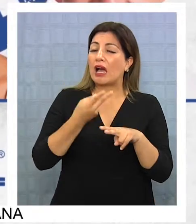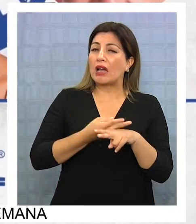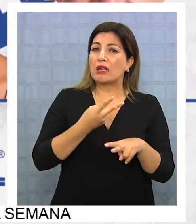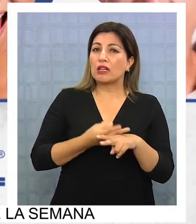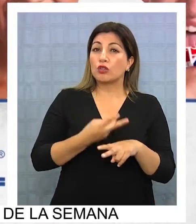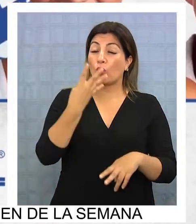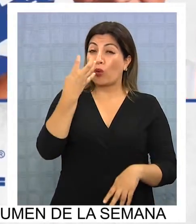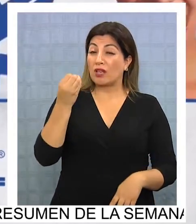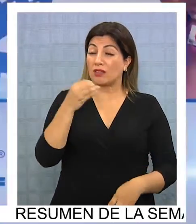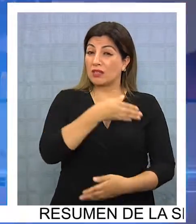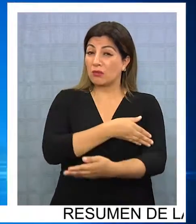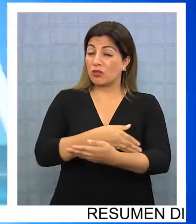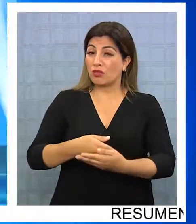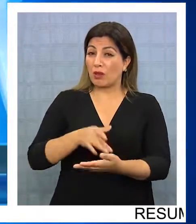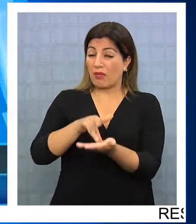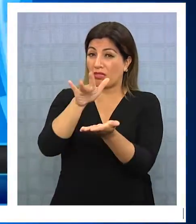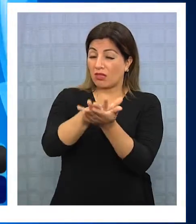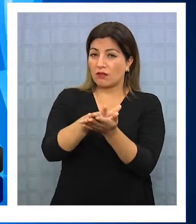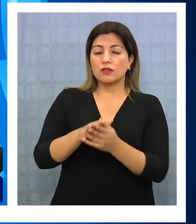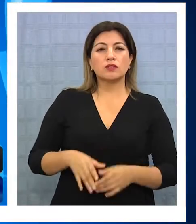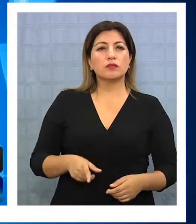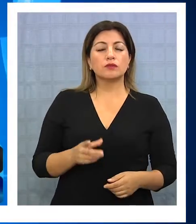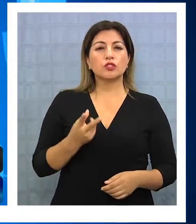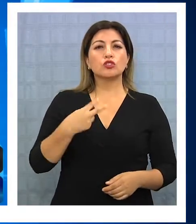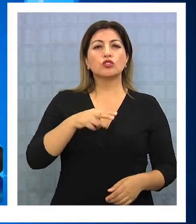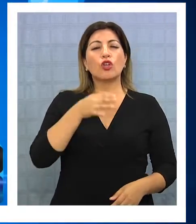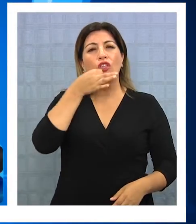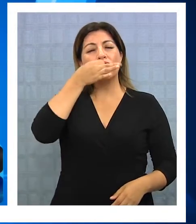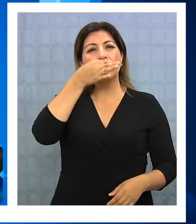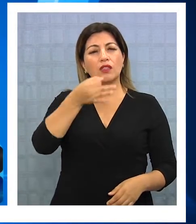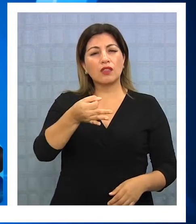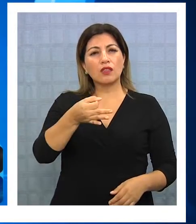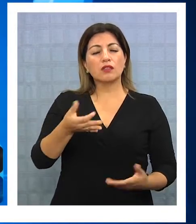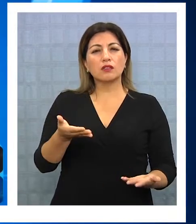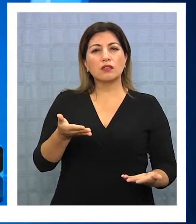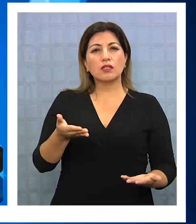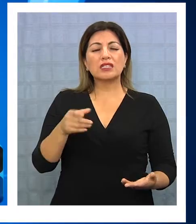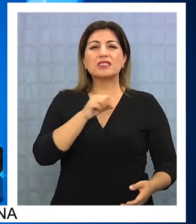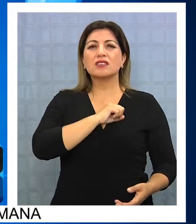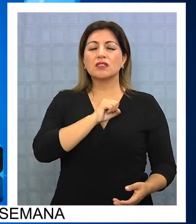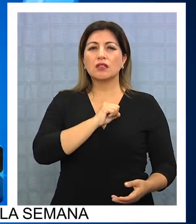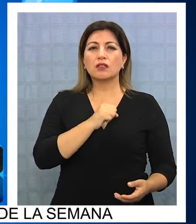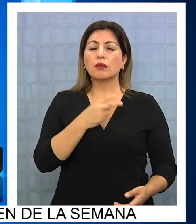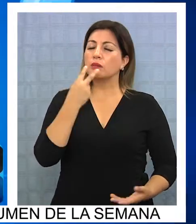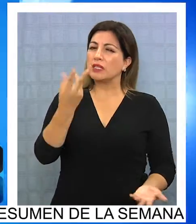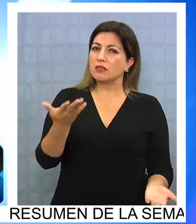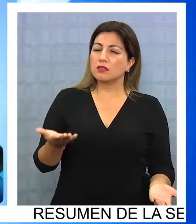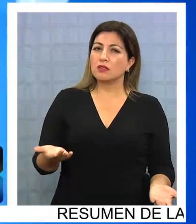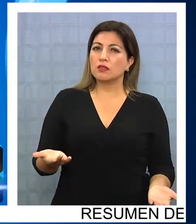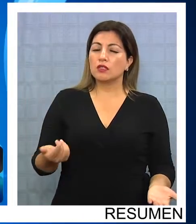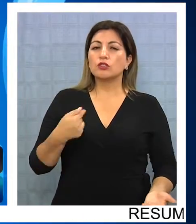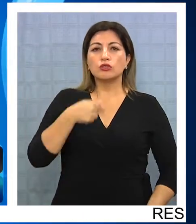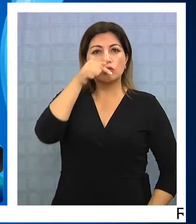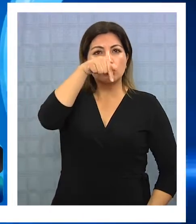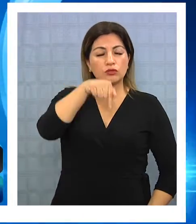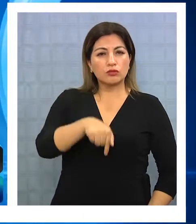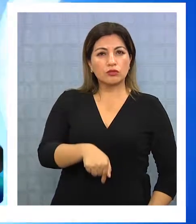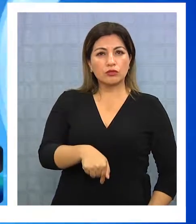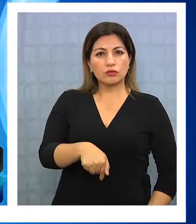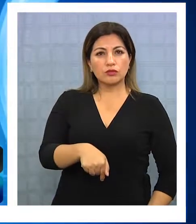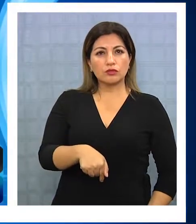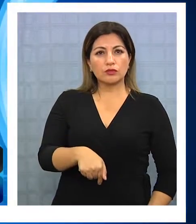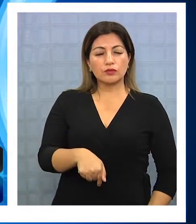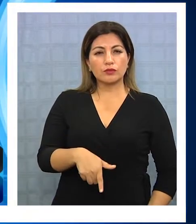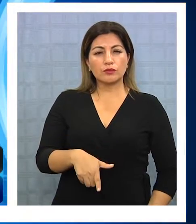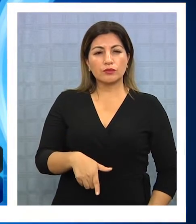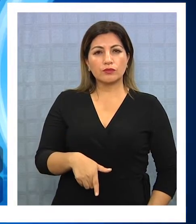le quedó debiendo embrión delicia que les duele severa de santiago y de similar yo acá y